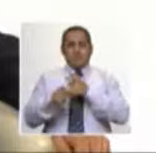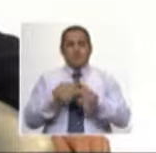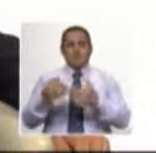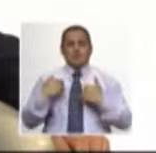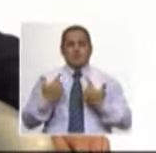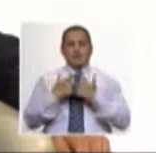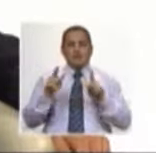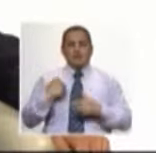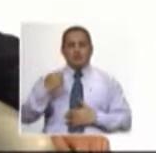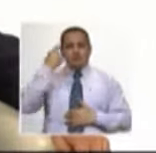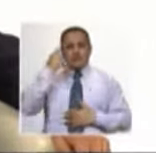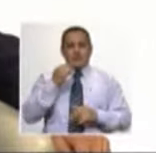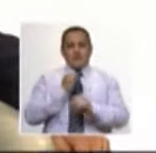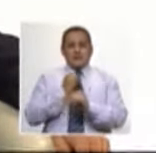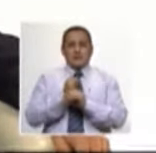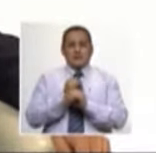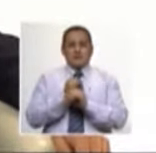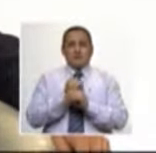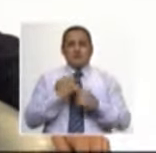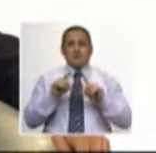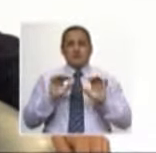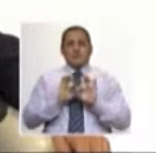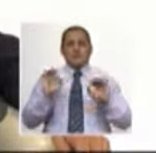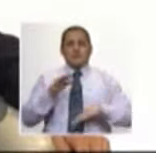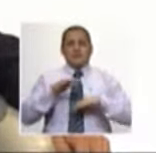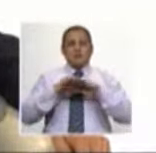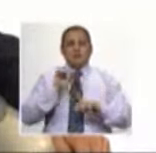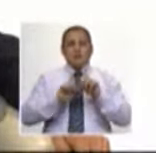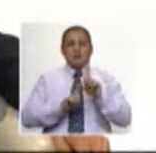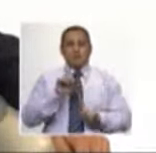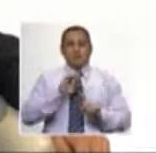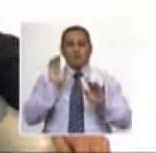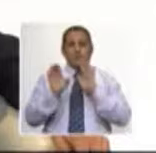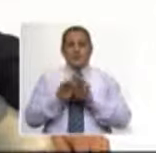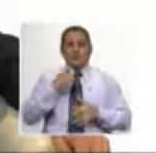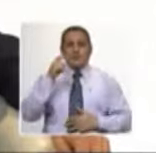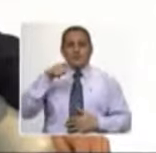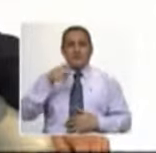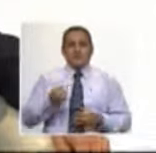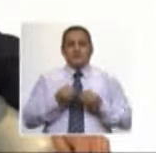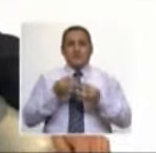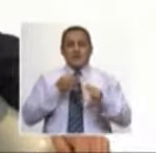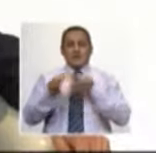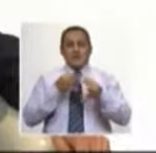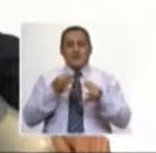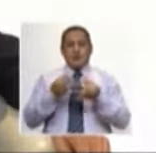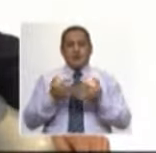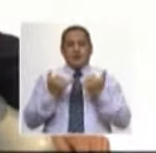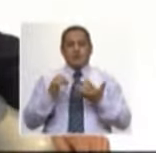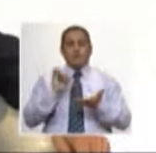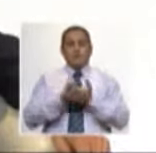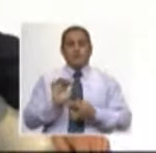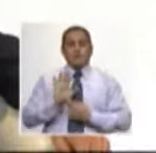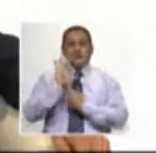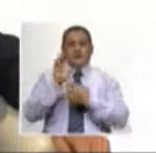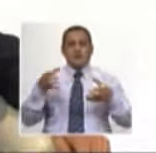de conciencia y religión, sin más limitación que aquellas necesarias para señalar o que dicta el